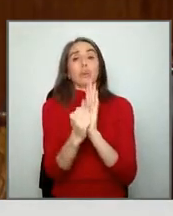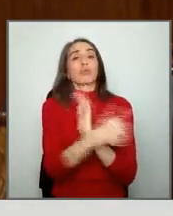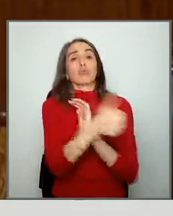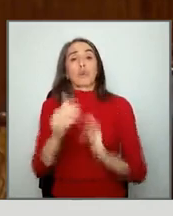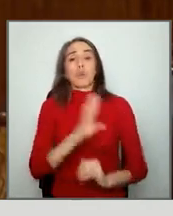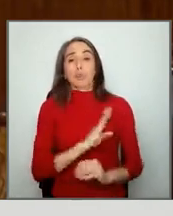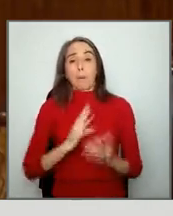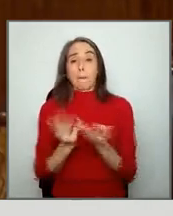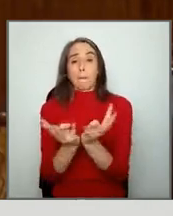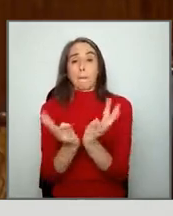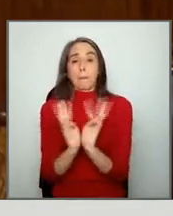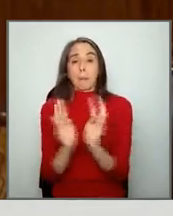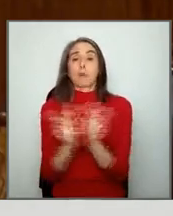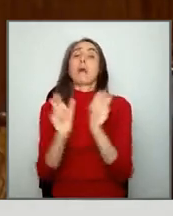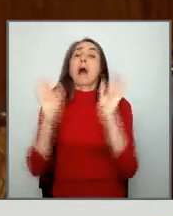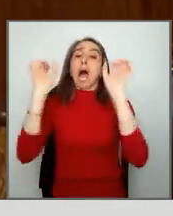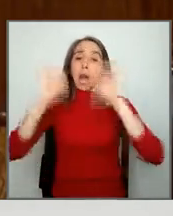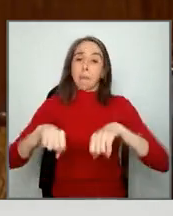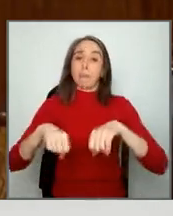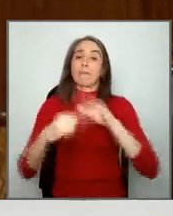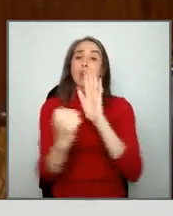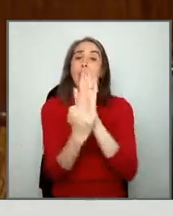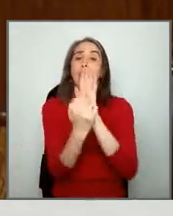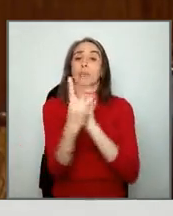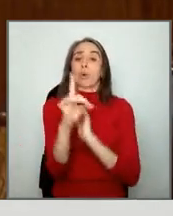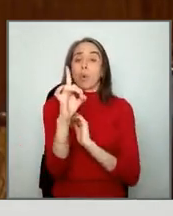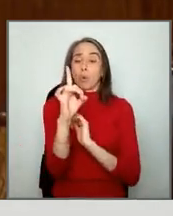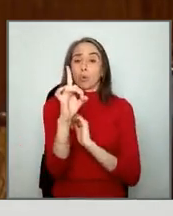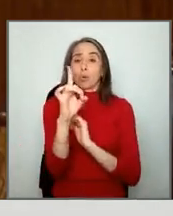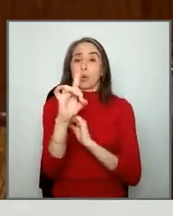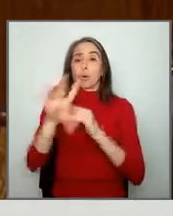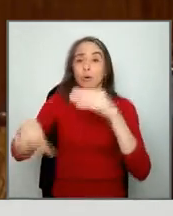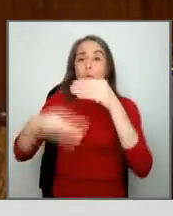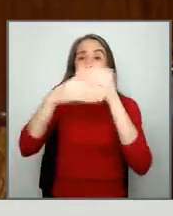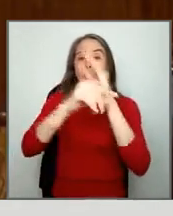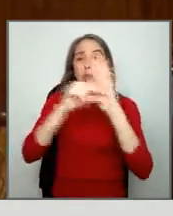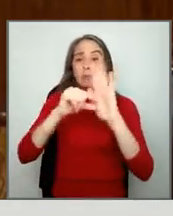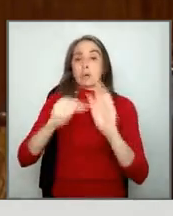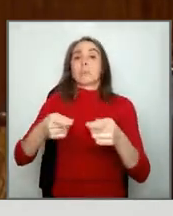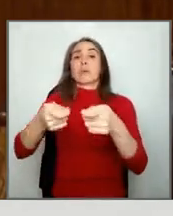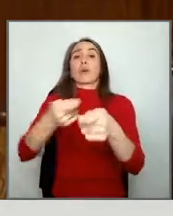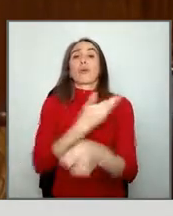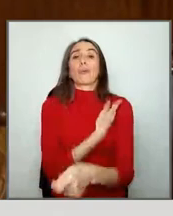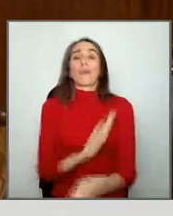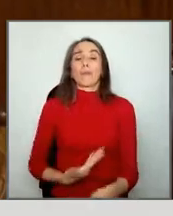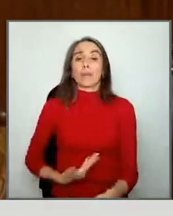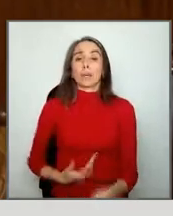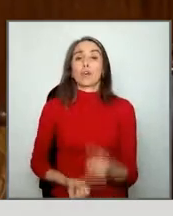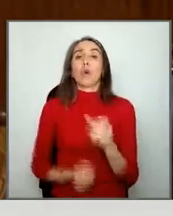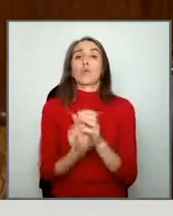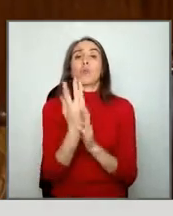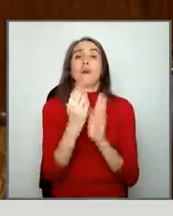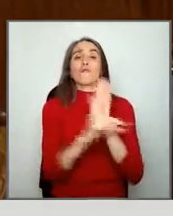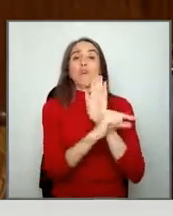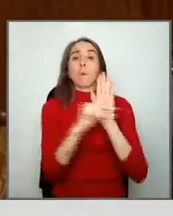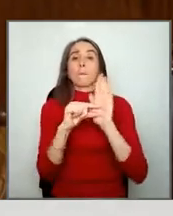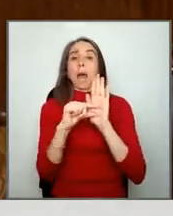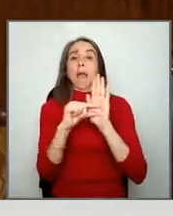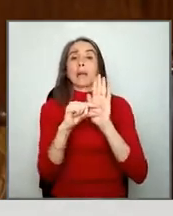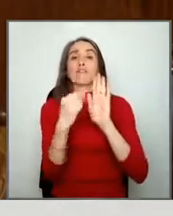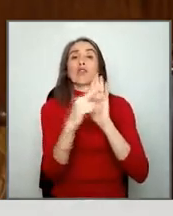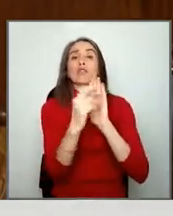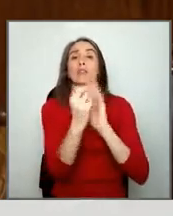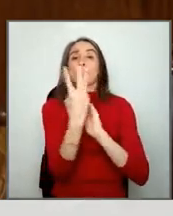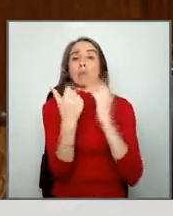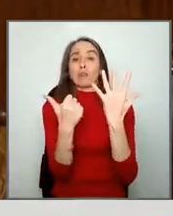integrantes de la comisión el artículo único con una indicación del ejecutivo que agregó un nuevo párrafo al numeral seis para establecer